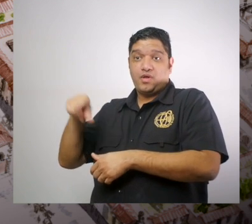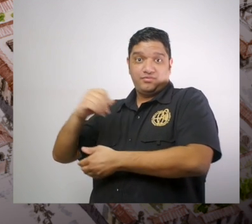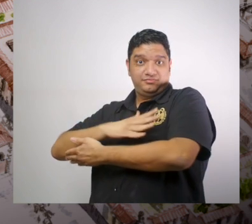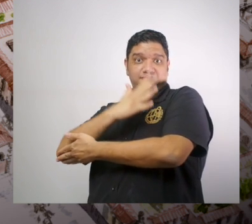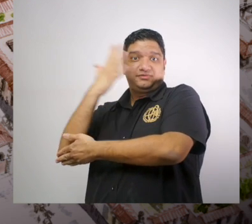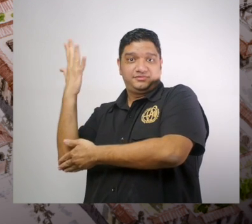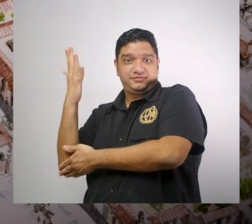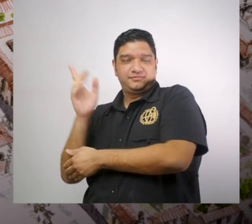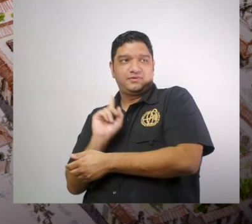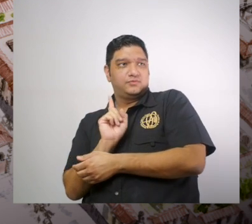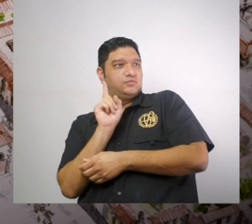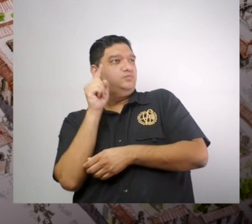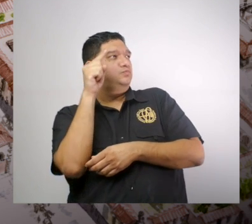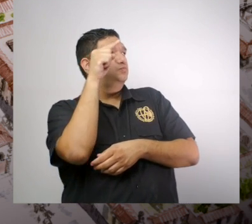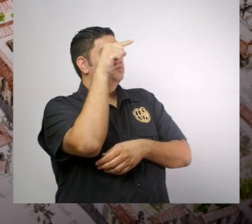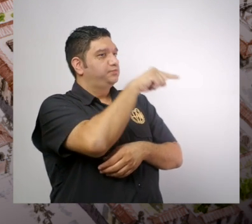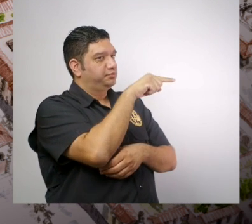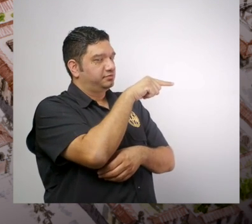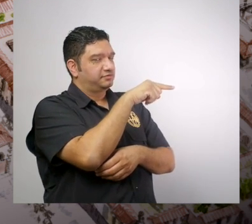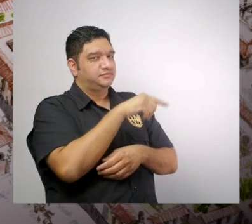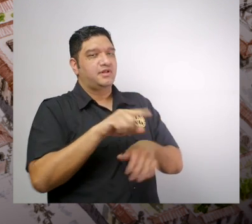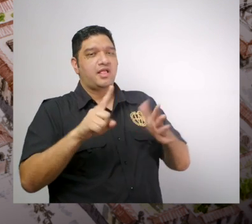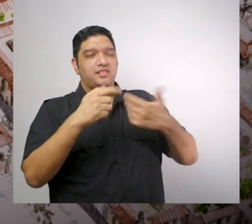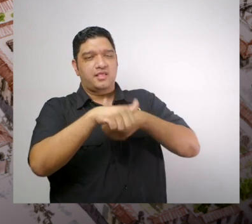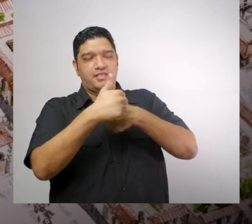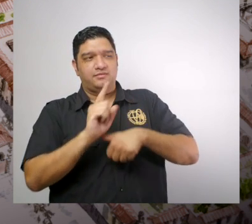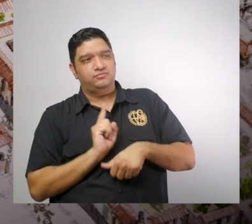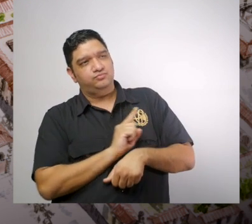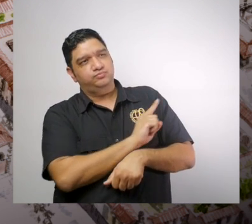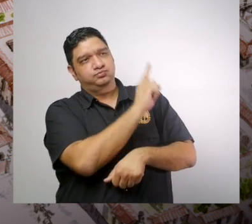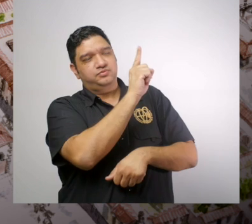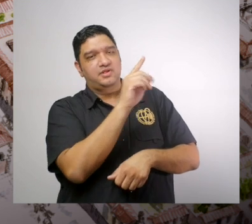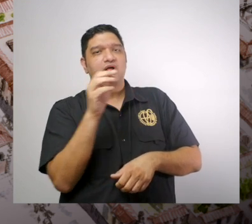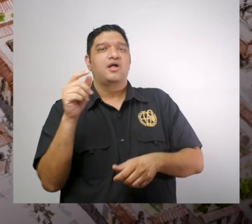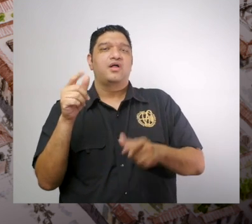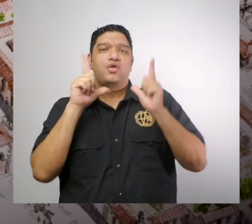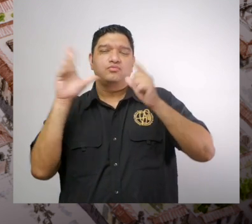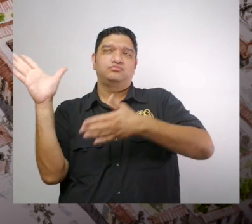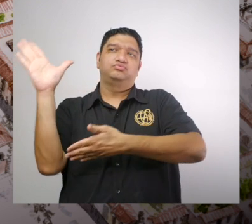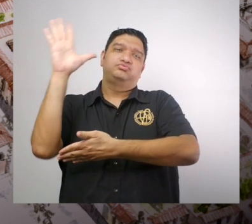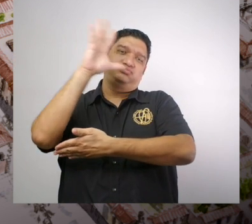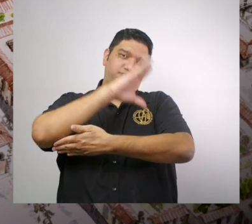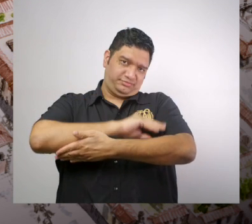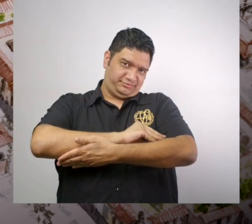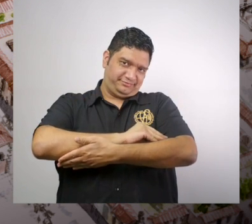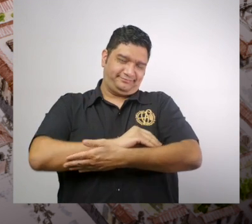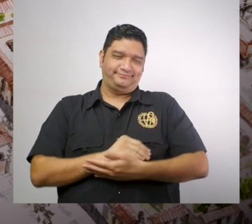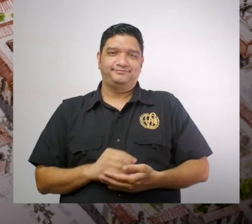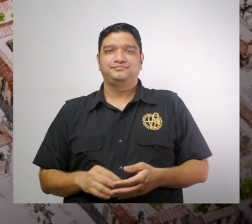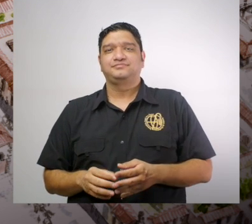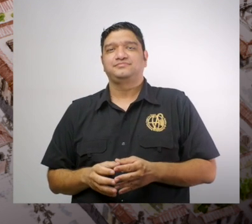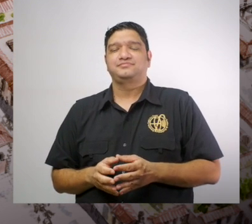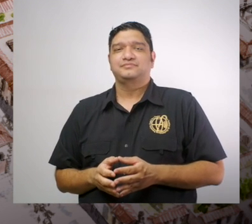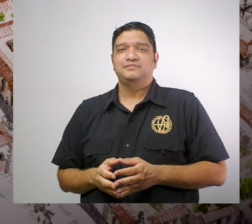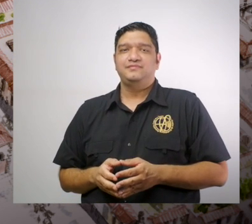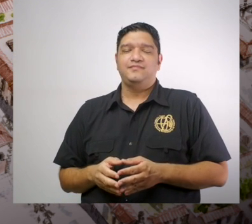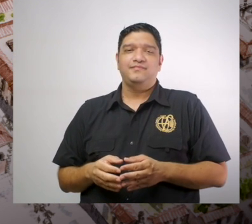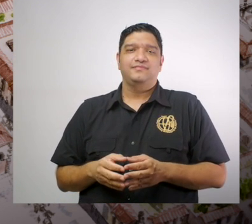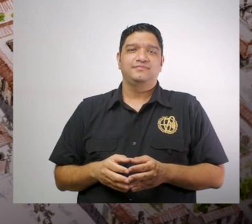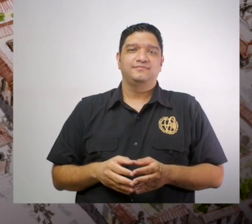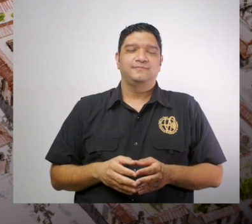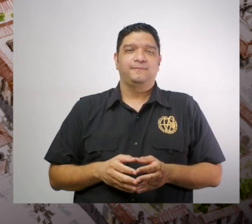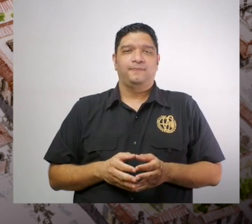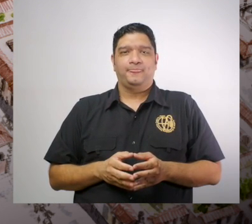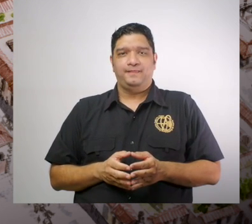la sexta a la primera avenida era el poniente, llamado también occidente, pero en nuestro medio se usaba